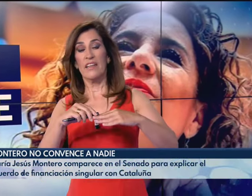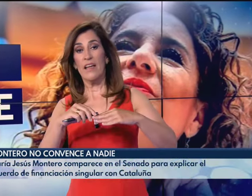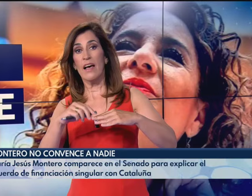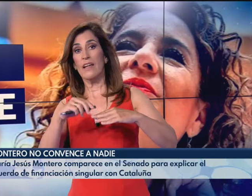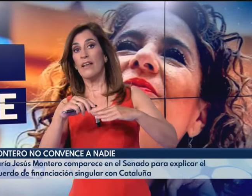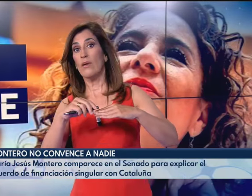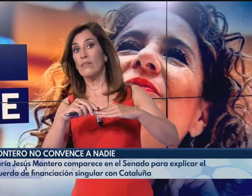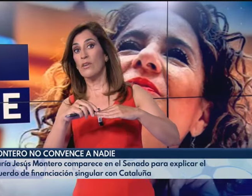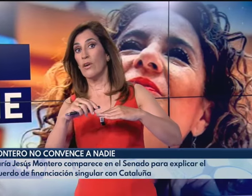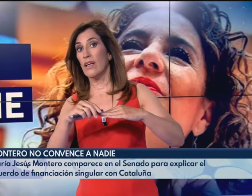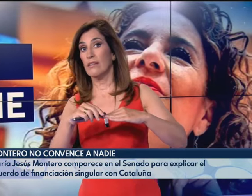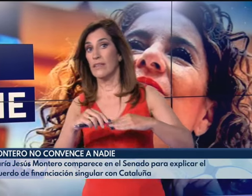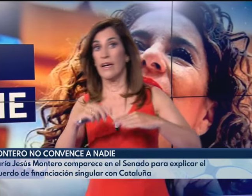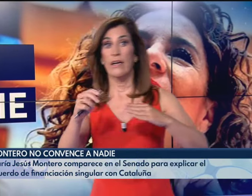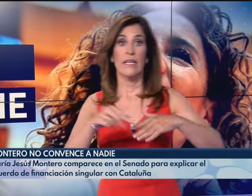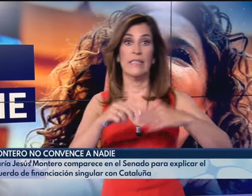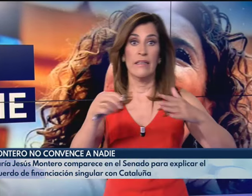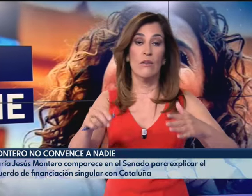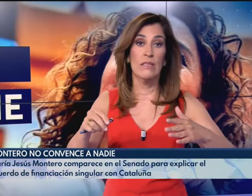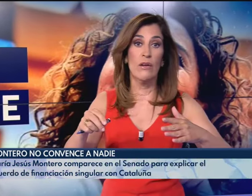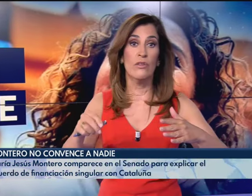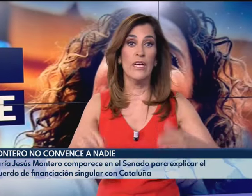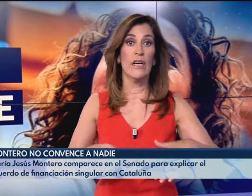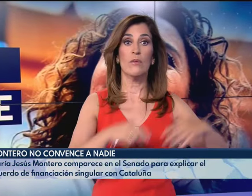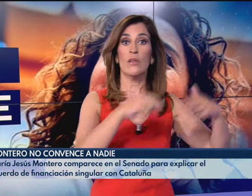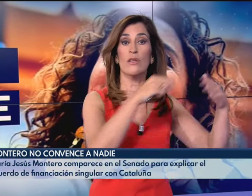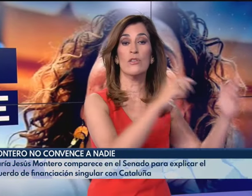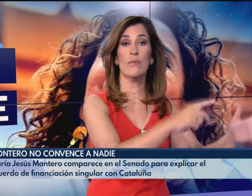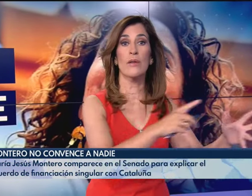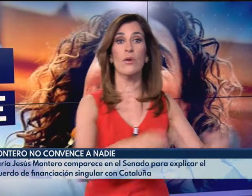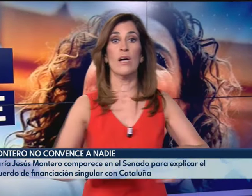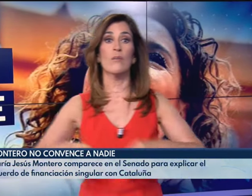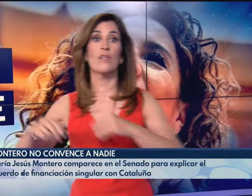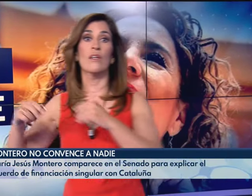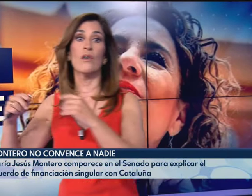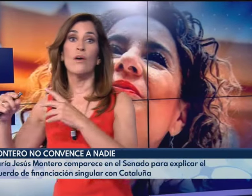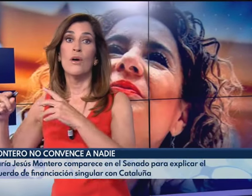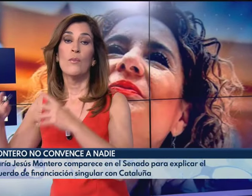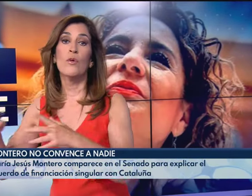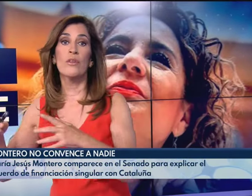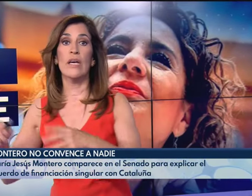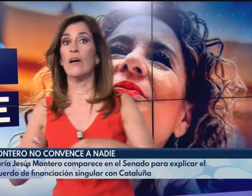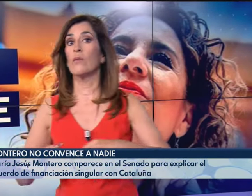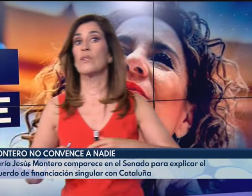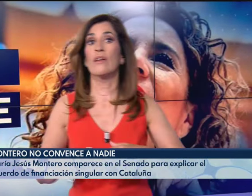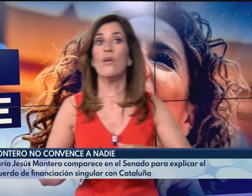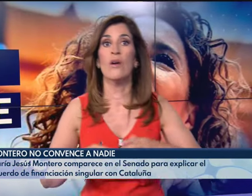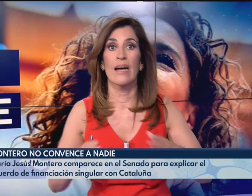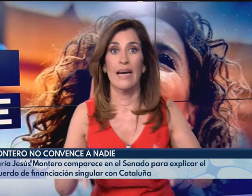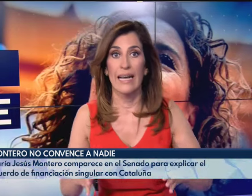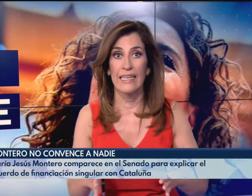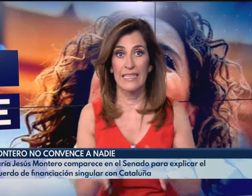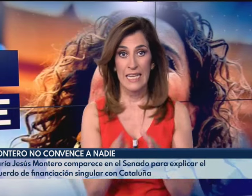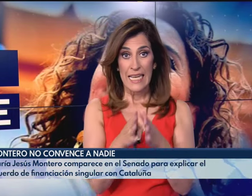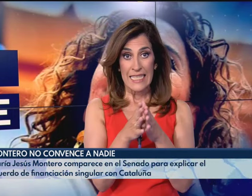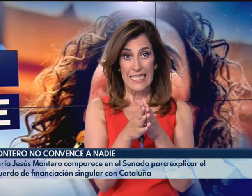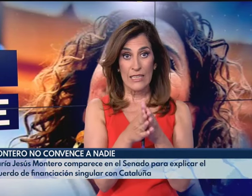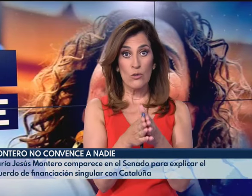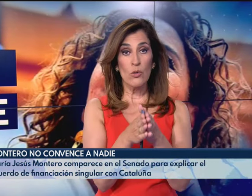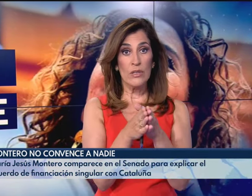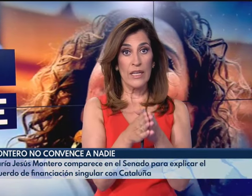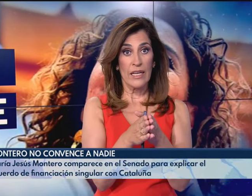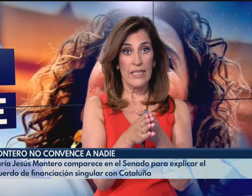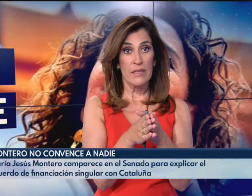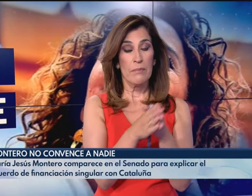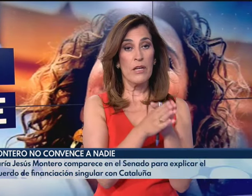la sanidad, la educación, etc. Y te digo Andalucía, como te digo Extremadura, como te digo Murcia, como te digo Canarias. Si